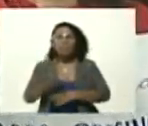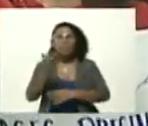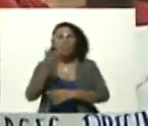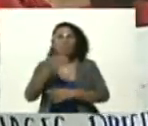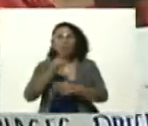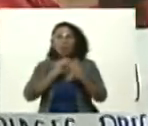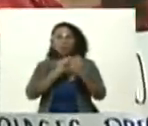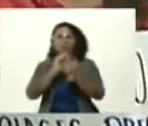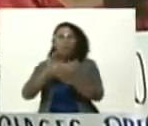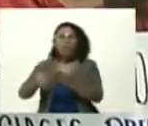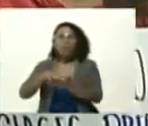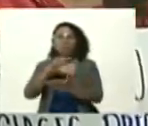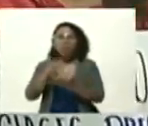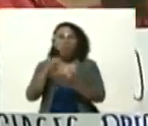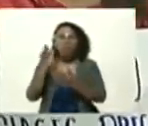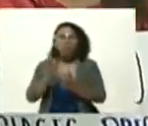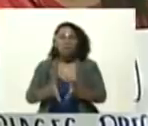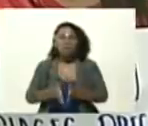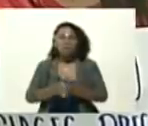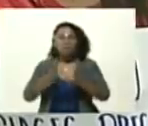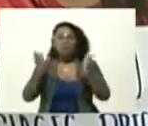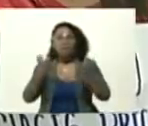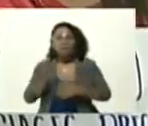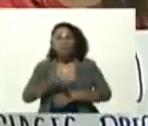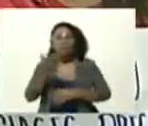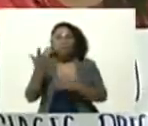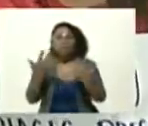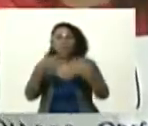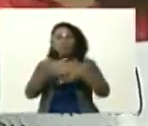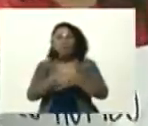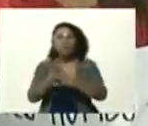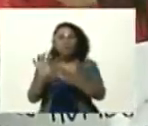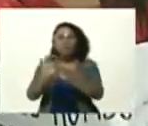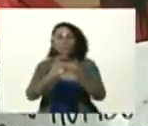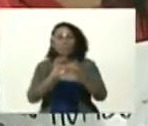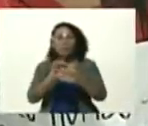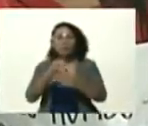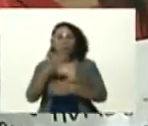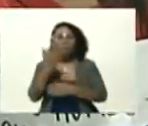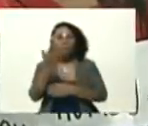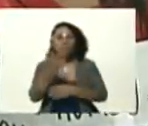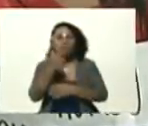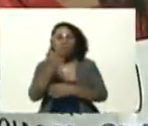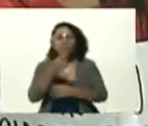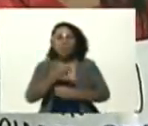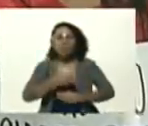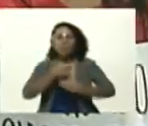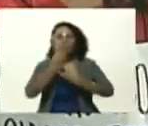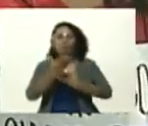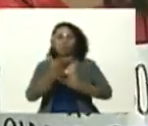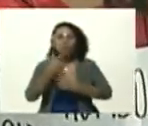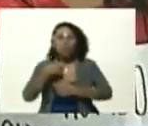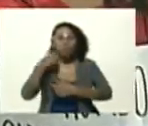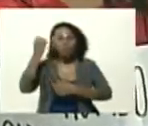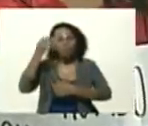diálogo nacional, son un gran gesto de integración y de unidad, tal como usted lo está expresando. Creo que ese sueño que usted